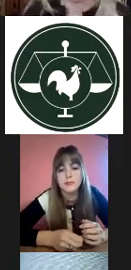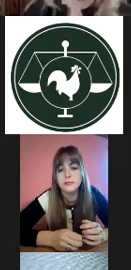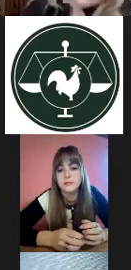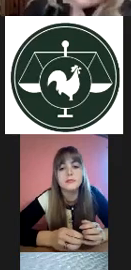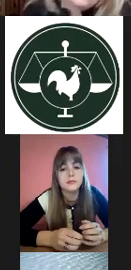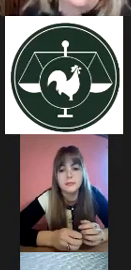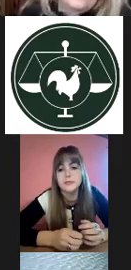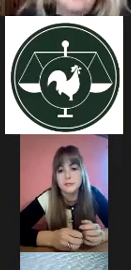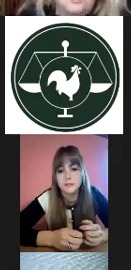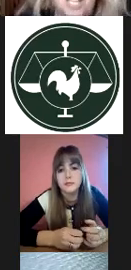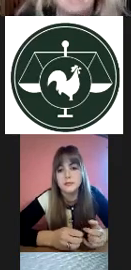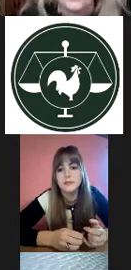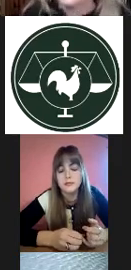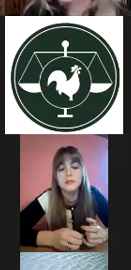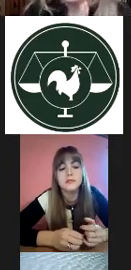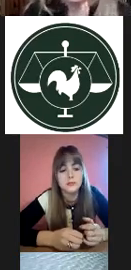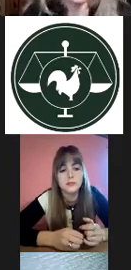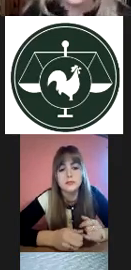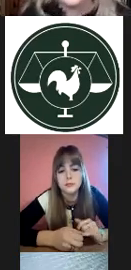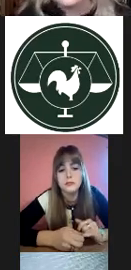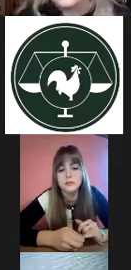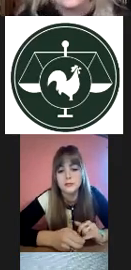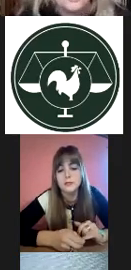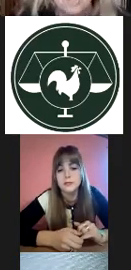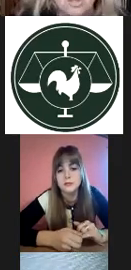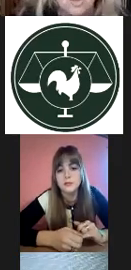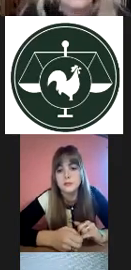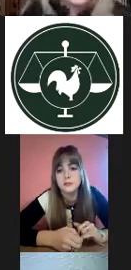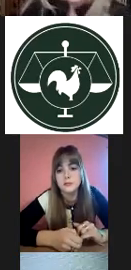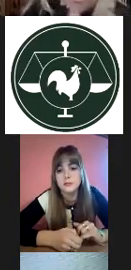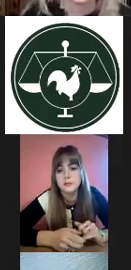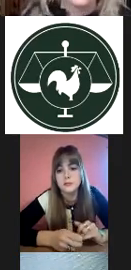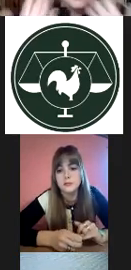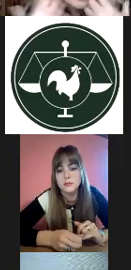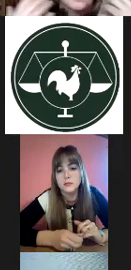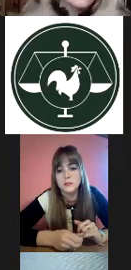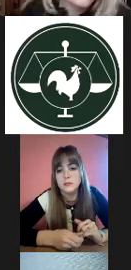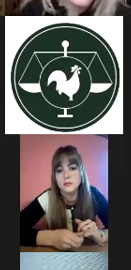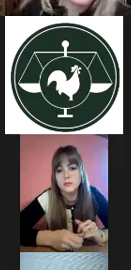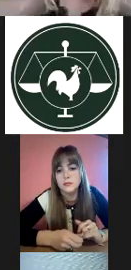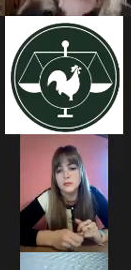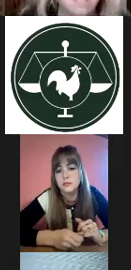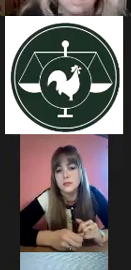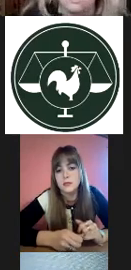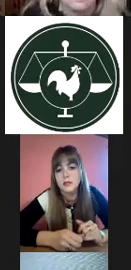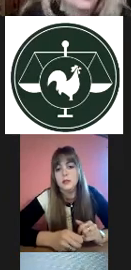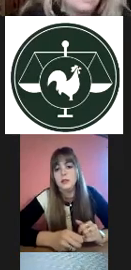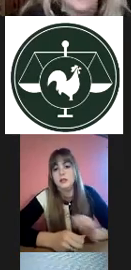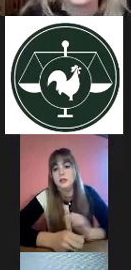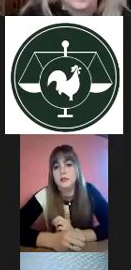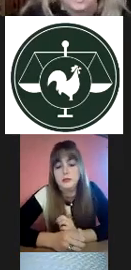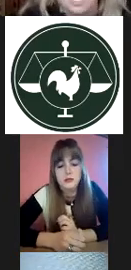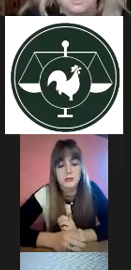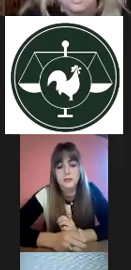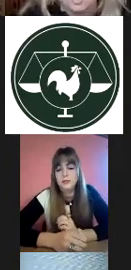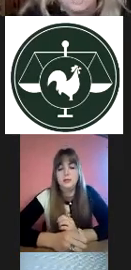intendentes, que es lo que hace la Red de Políticas Públicas. Ha hecho más de 400 Zooms reuniéndose con distintos municipios de